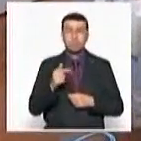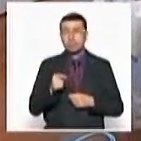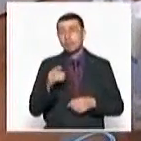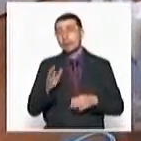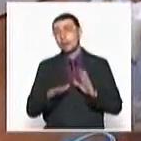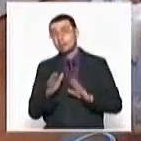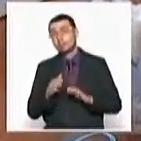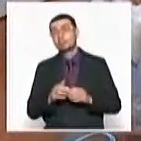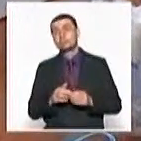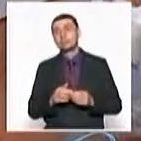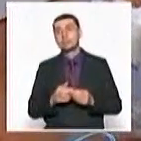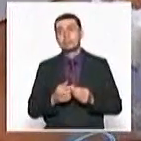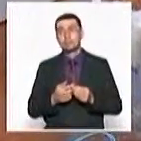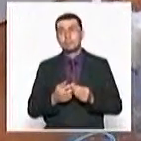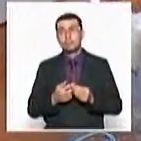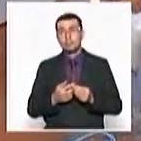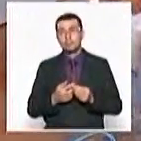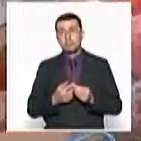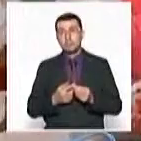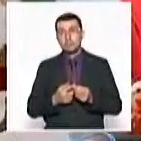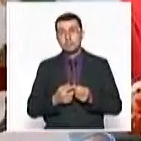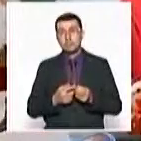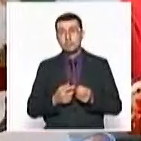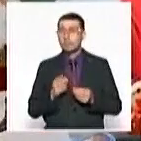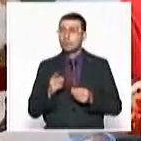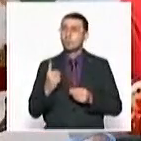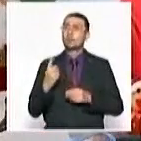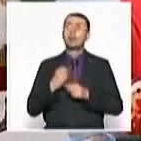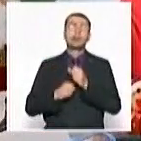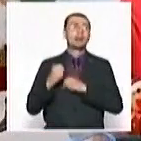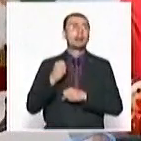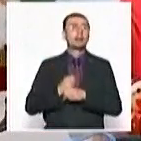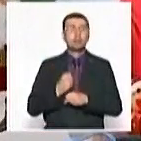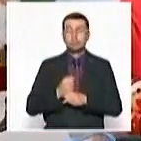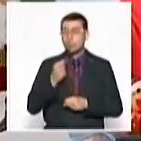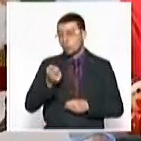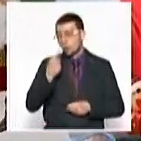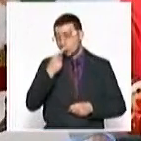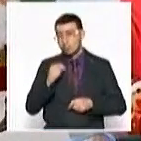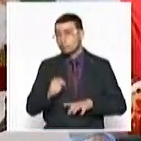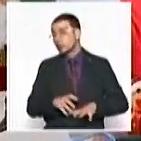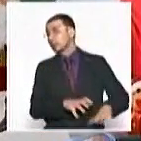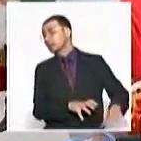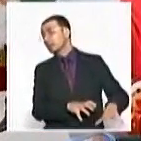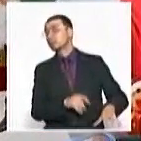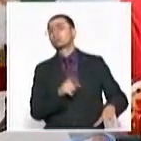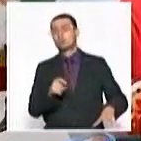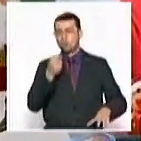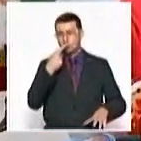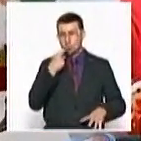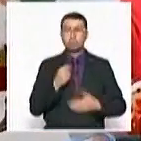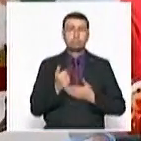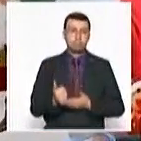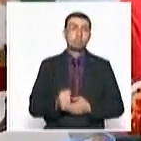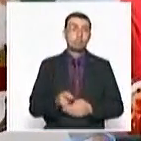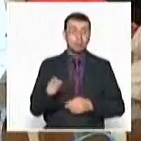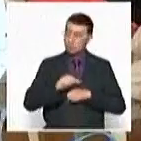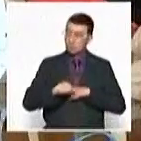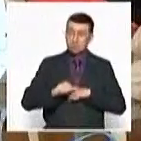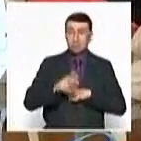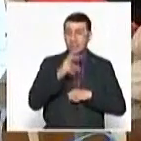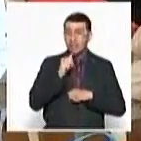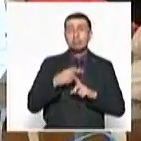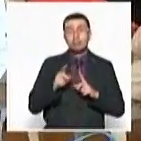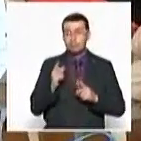habituales. Hace un año está medicado por epilepsia. Sin ser paciente quirúrgico, ha tenido que ser intervenido